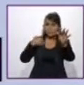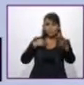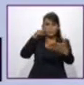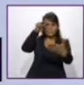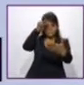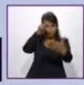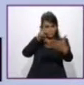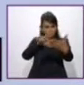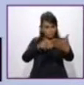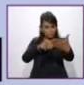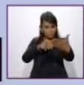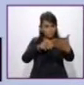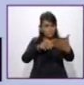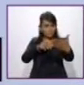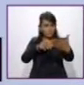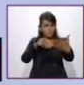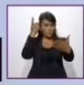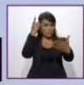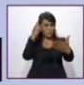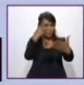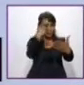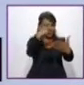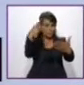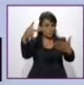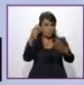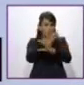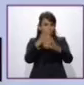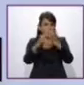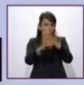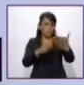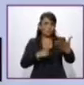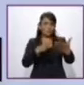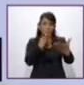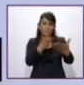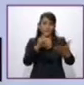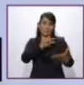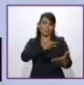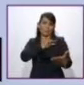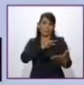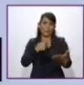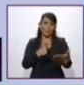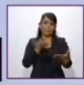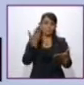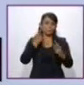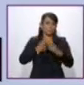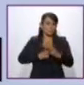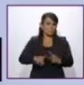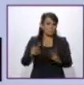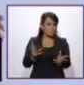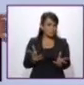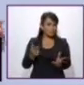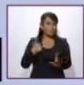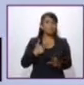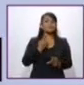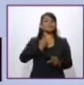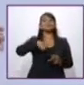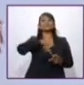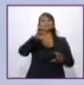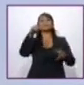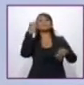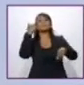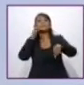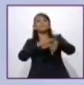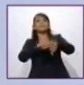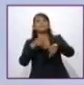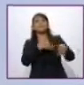que es privado. Eso es un respeto que se tiene que tener desde el principio. Nosotros no podemos exponer o enseñar.